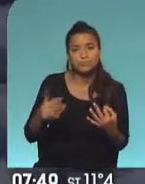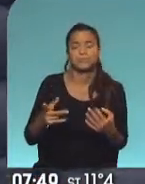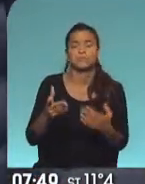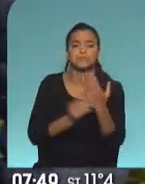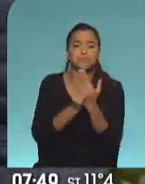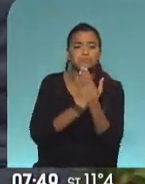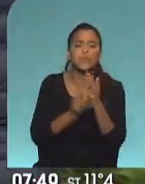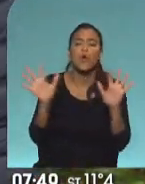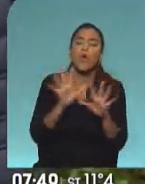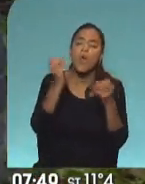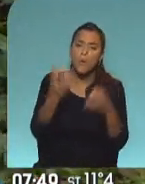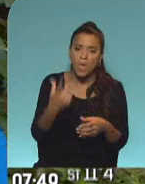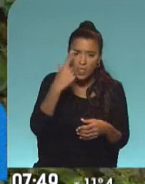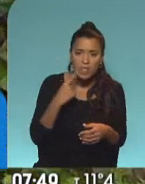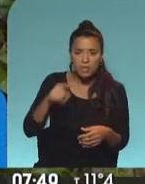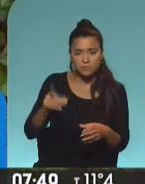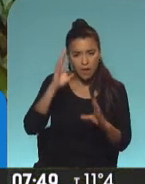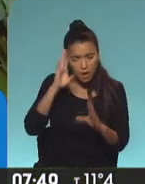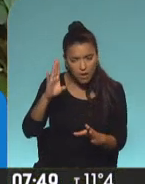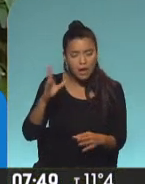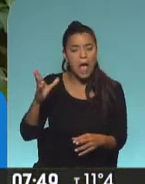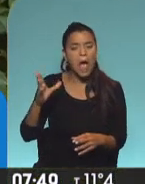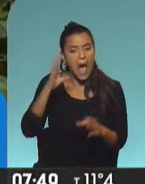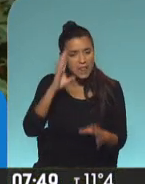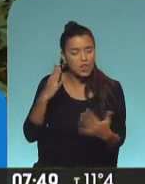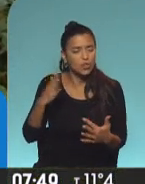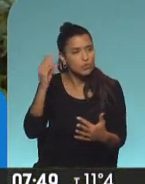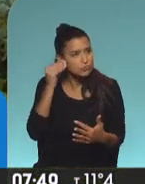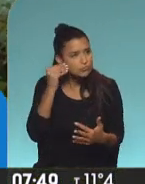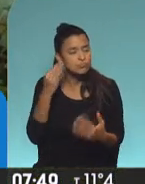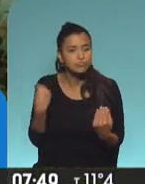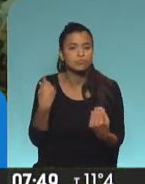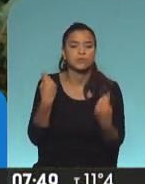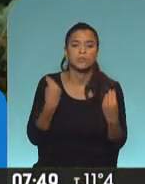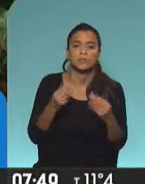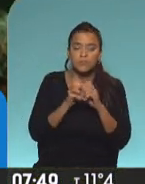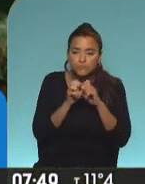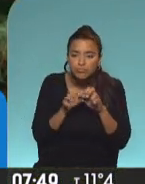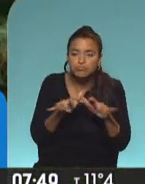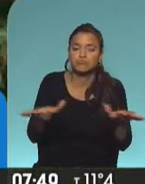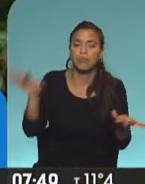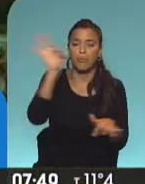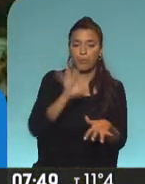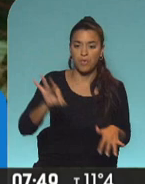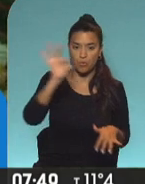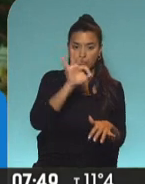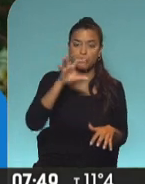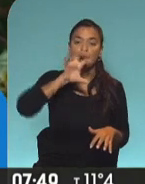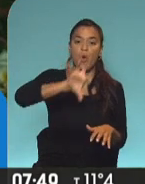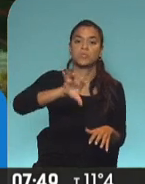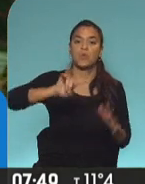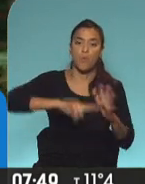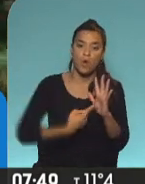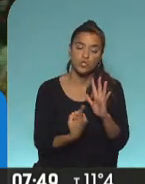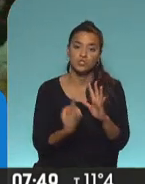ministro. Bueno, ministro, buen día. Estaba escuchando atentamente usted esta diseminación del virus en toda la provincia de Buenos